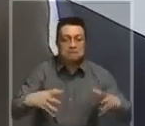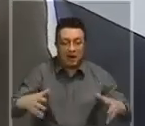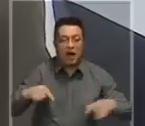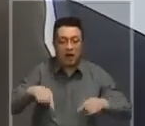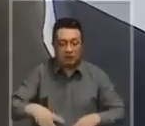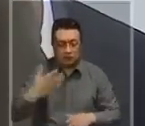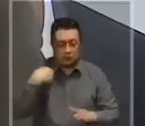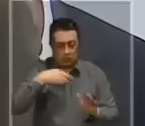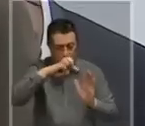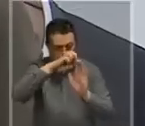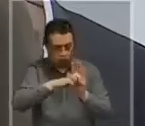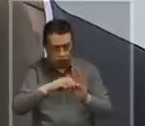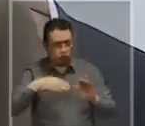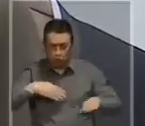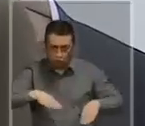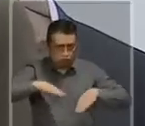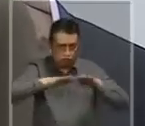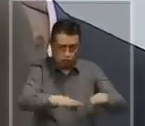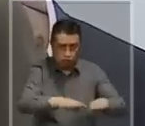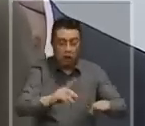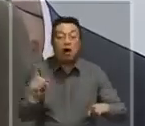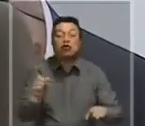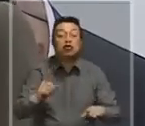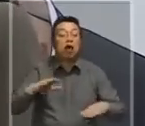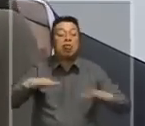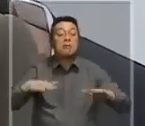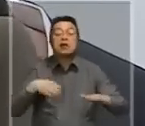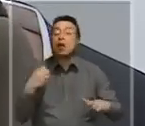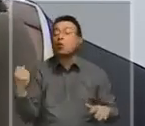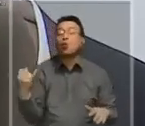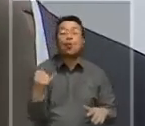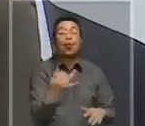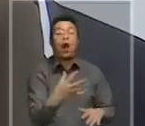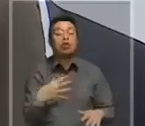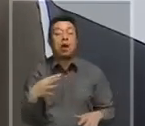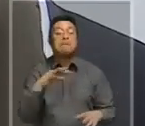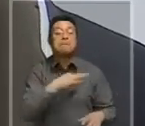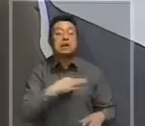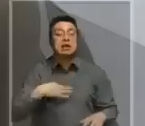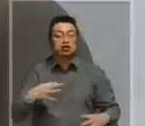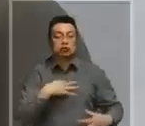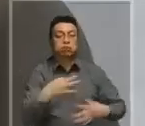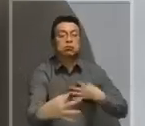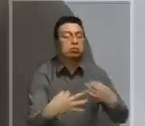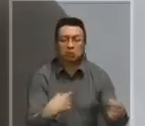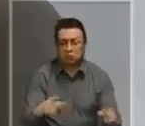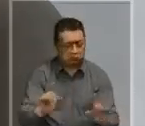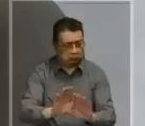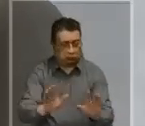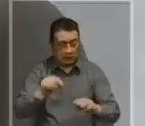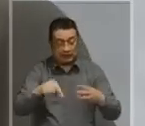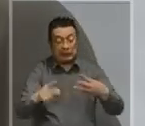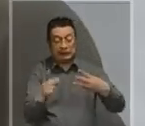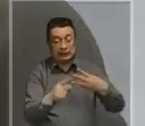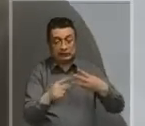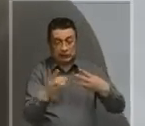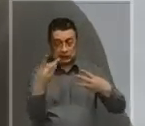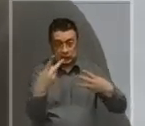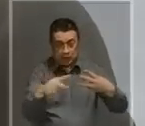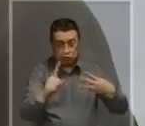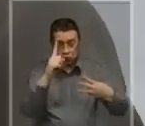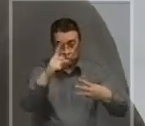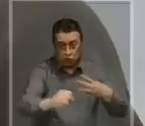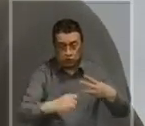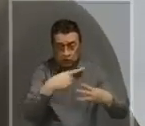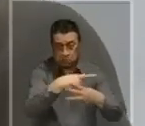proyecto no depende de la posición relativa en el gabinete. Este es el tercer cambio de gabinete en un año y